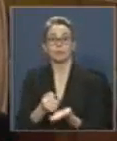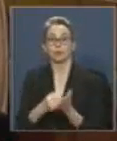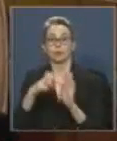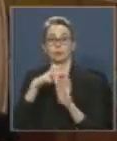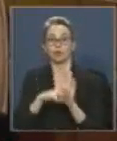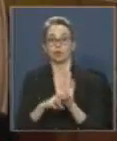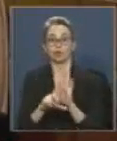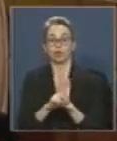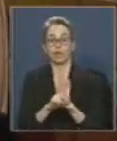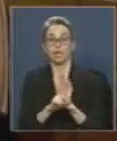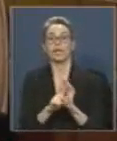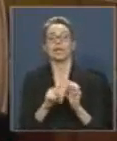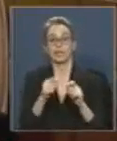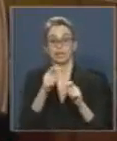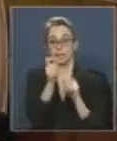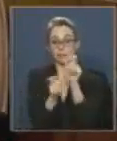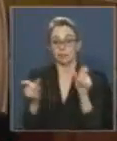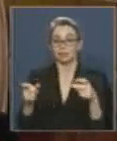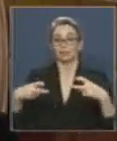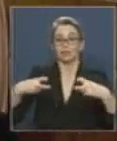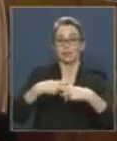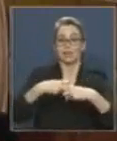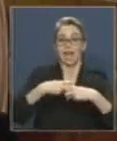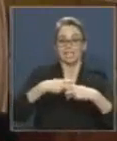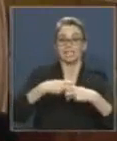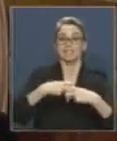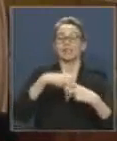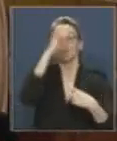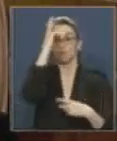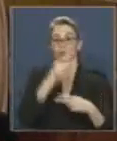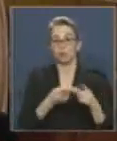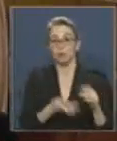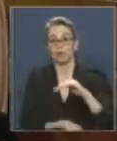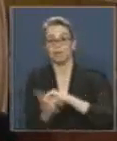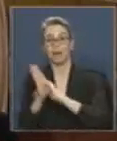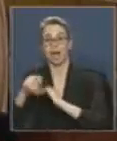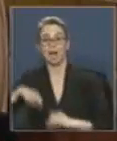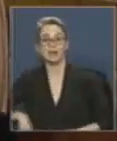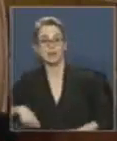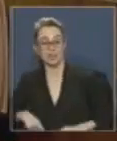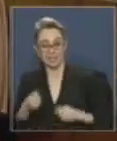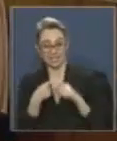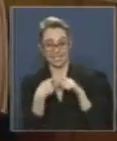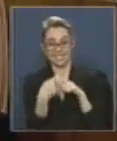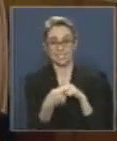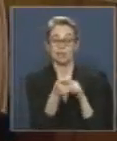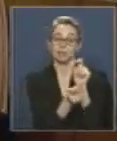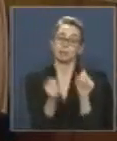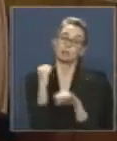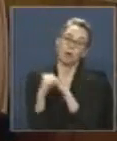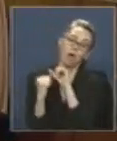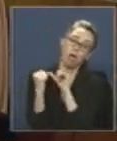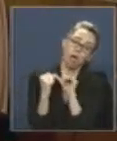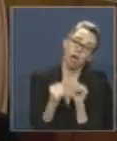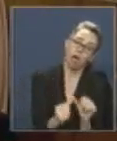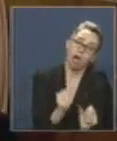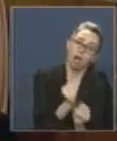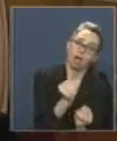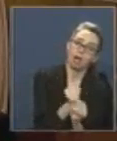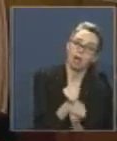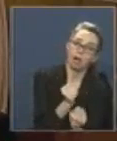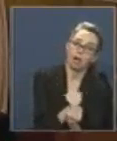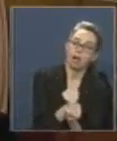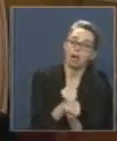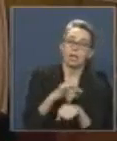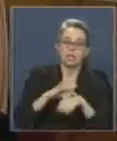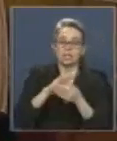de incentivo al retiro de algún gremio del sector público, se hace pensando en los trabajadores que después de años de servicio están en una condición de